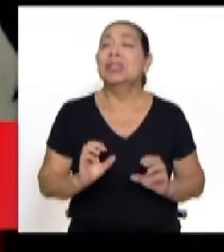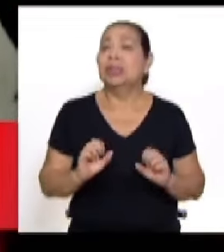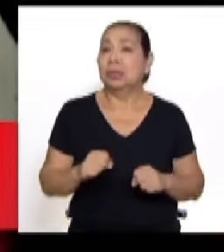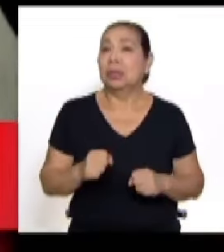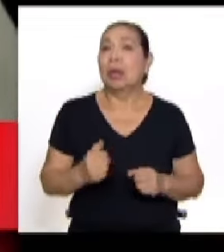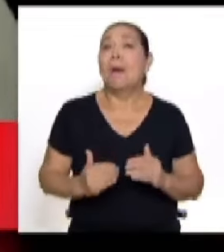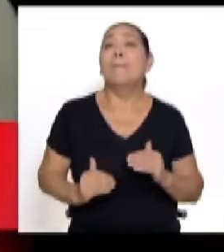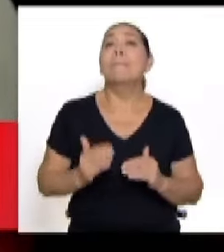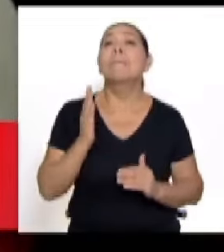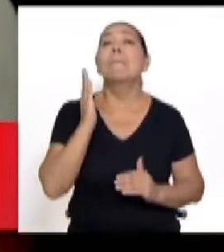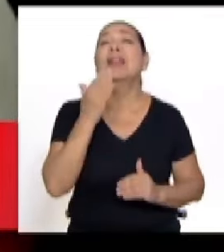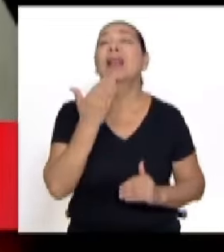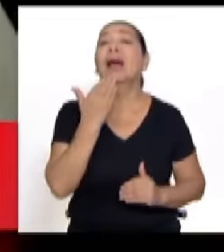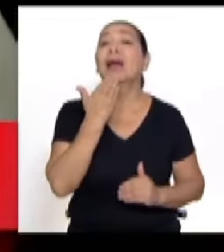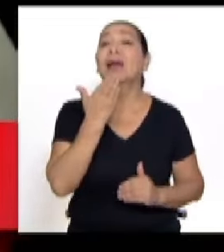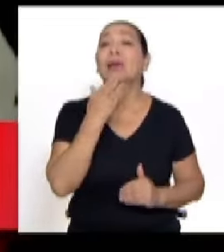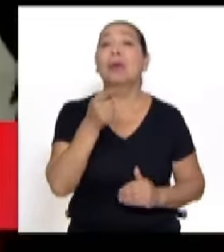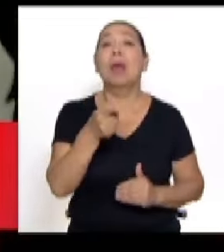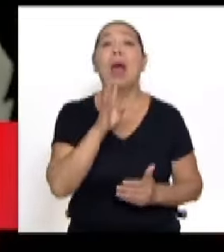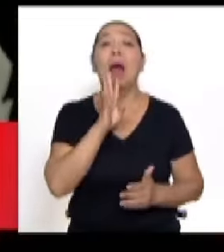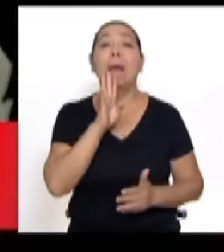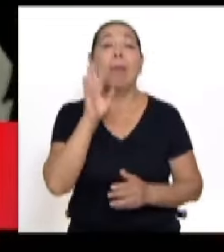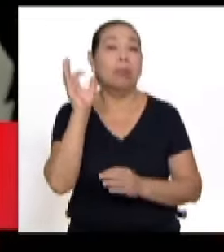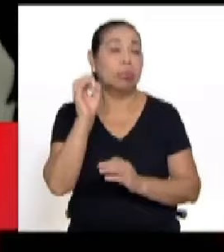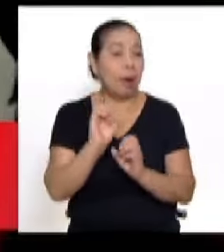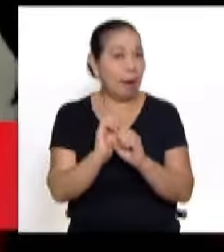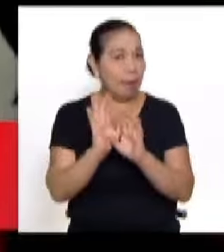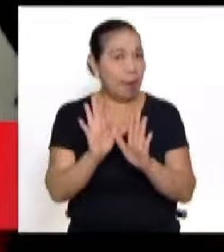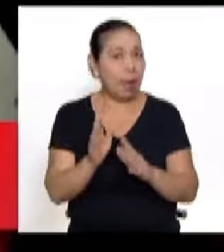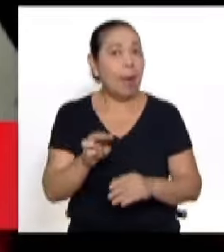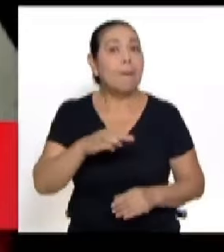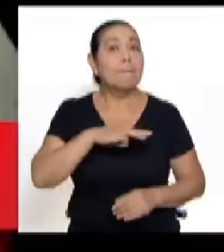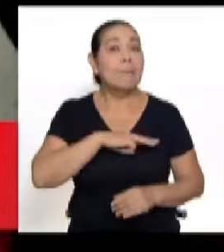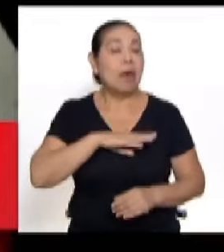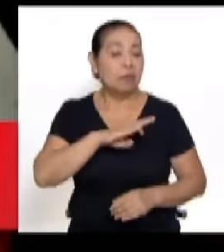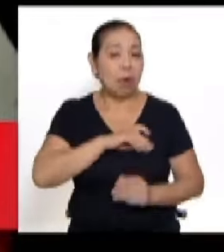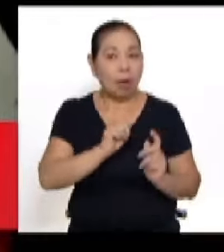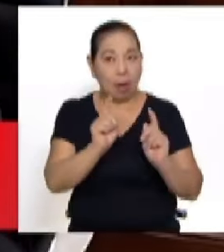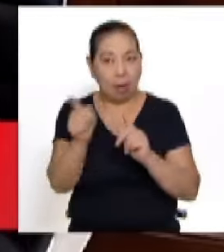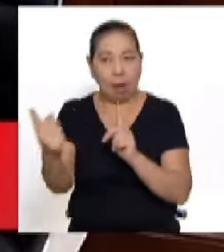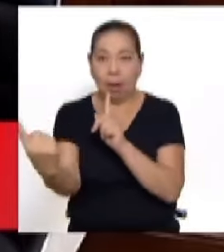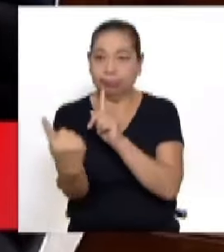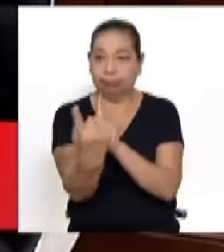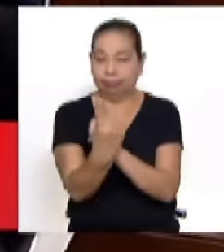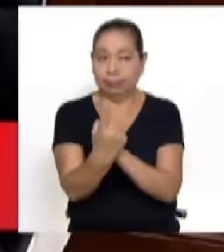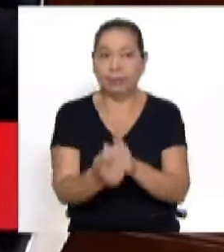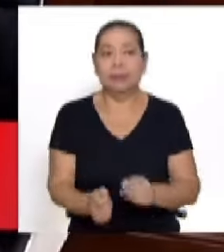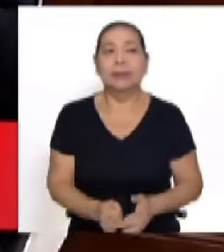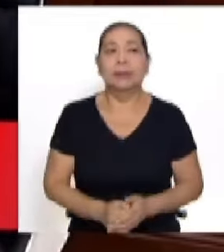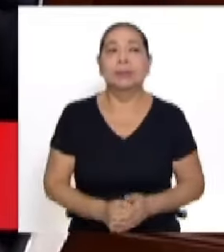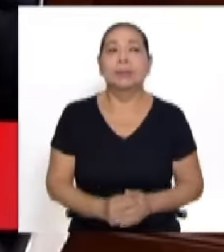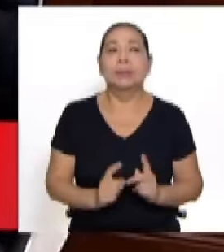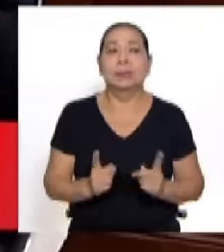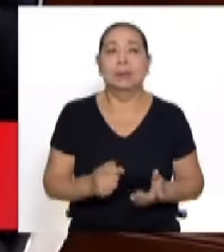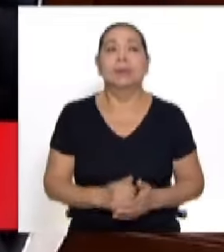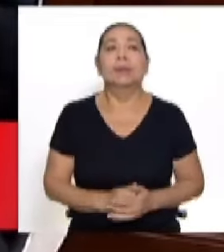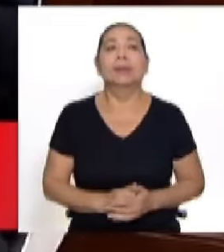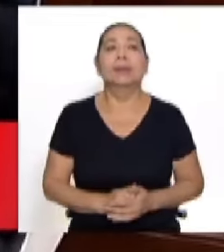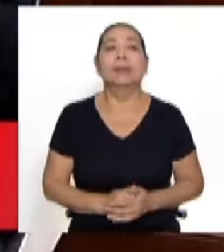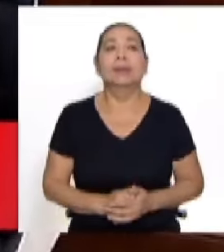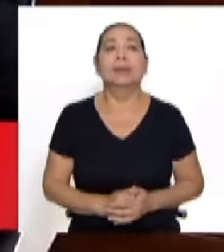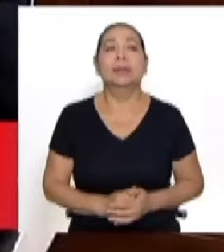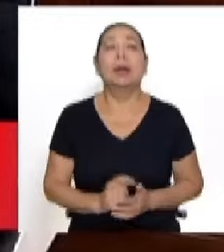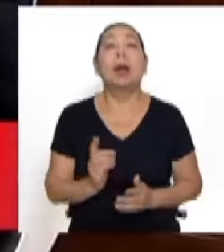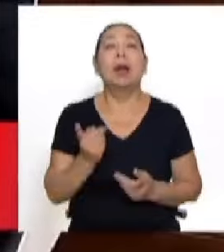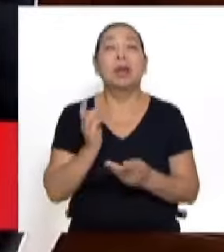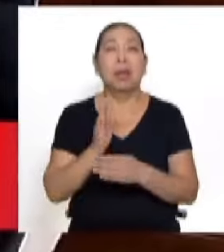será la mandataria quien tendrá que aclarar el tema ante el Ministerio Público. Creo que la presidenta anunció que el día